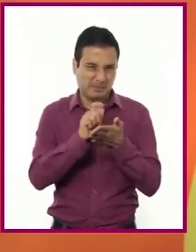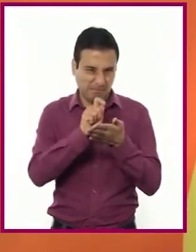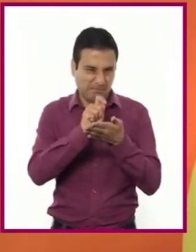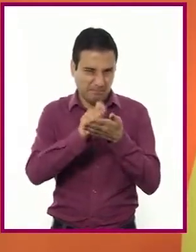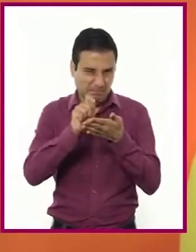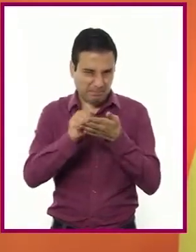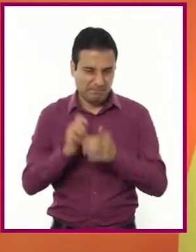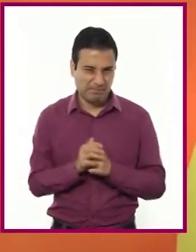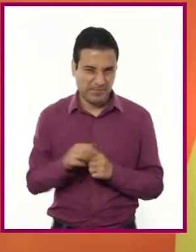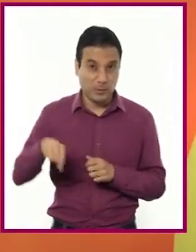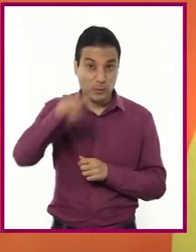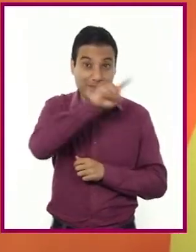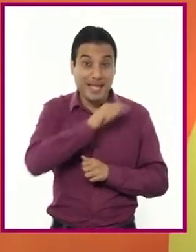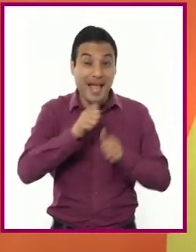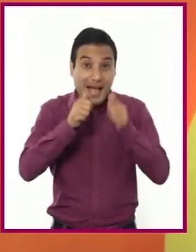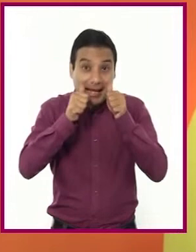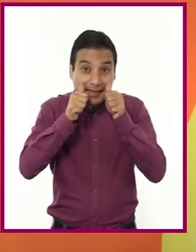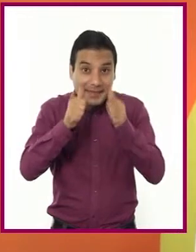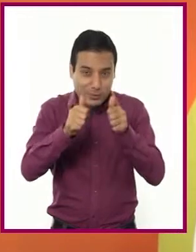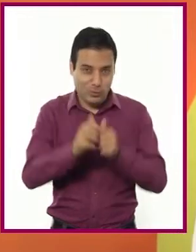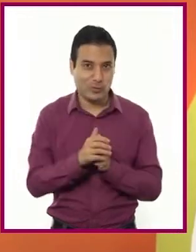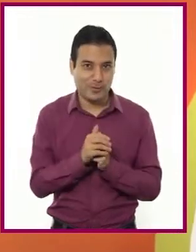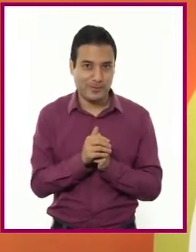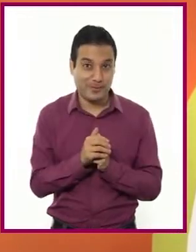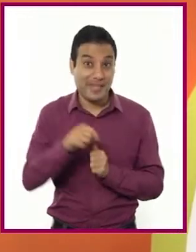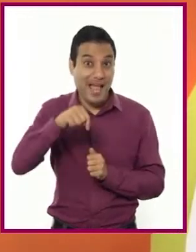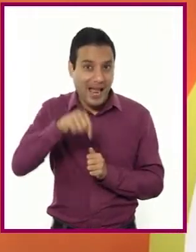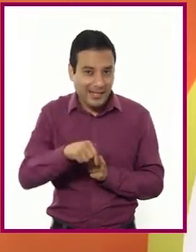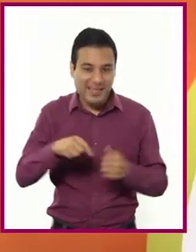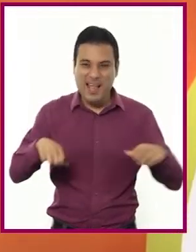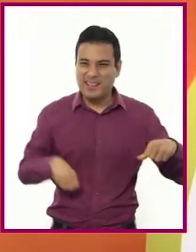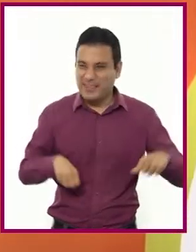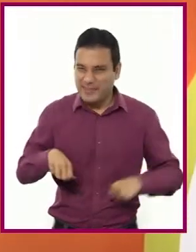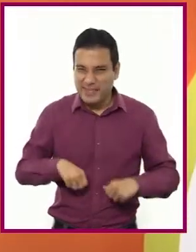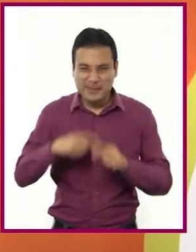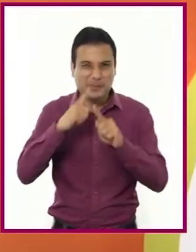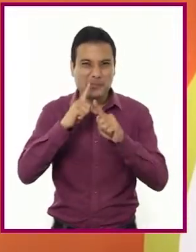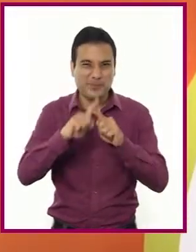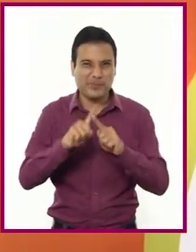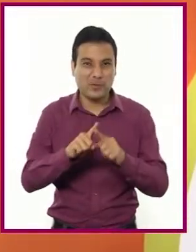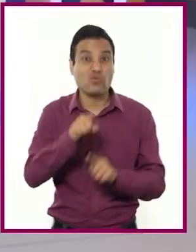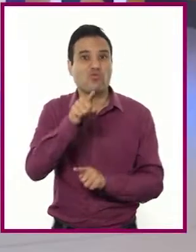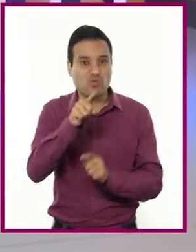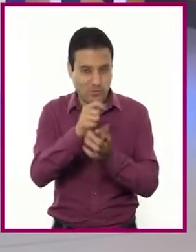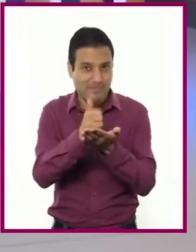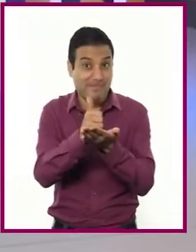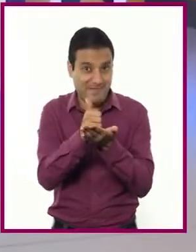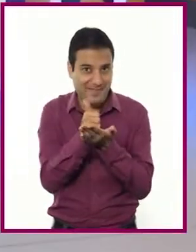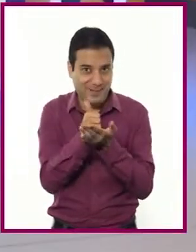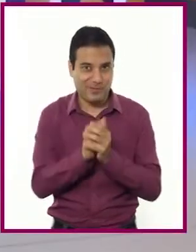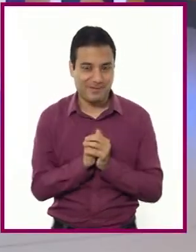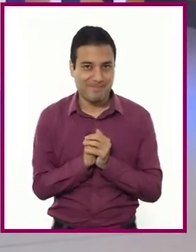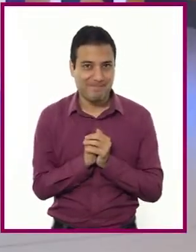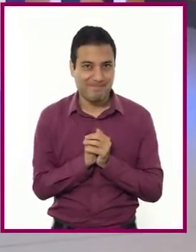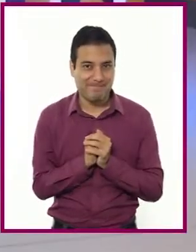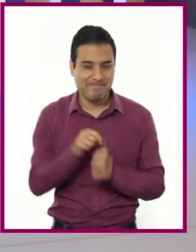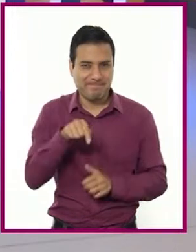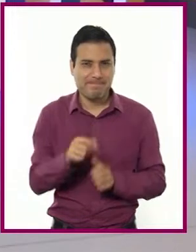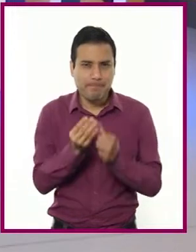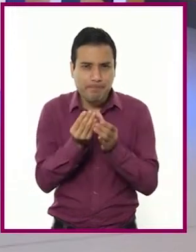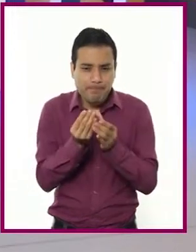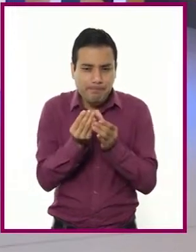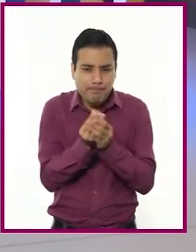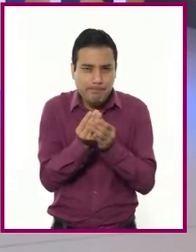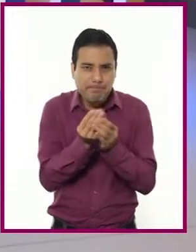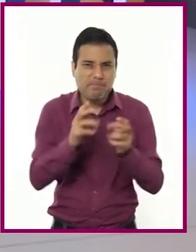atentos porque ustedes me ayudarán a resolver los retos que se nos presenten el día de hoy. En esta sesión